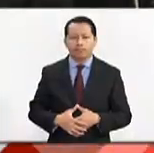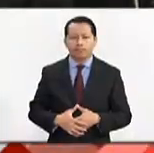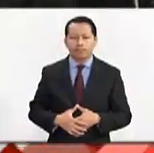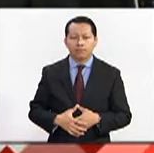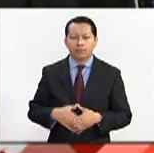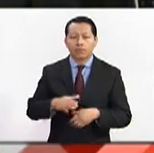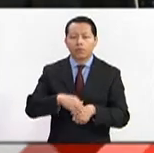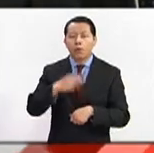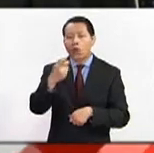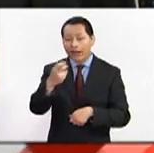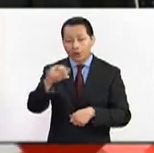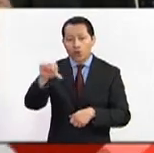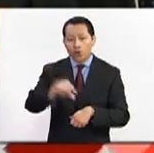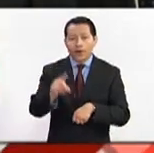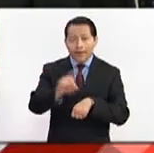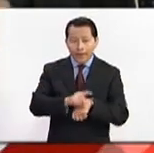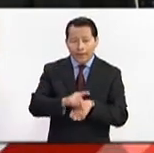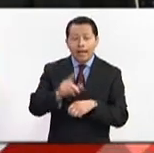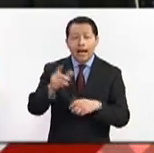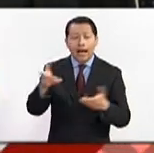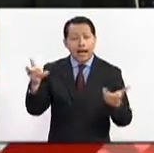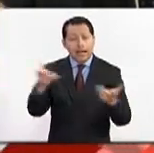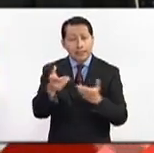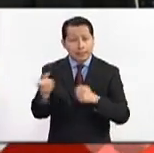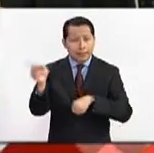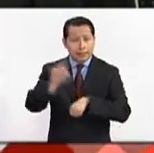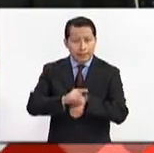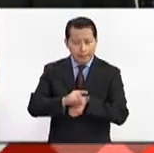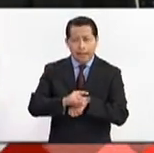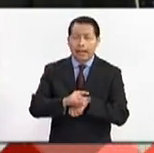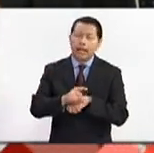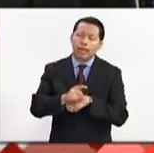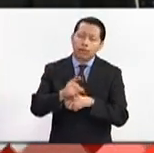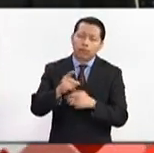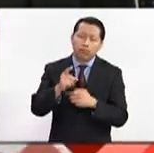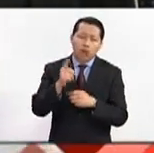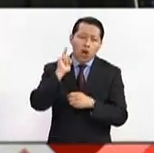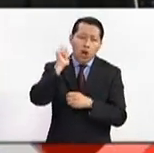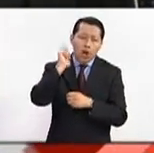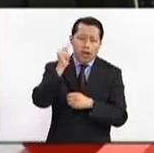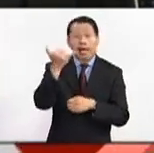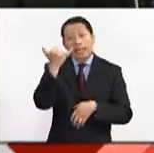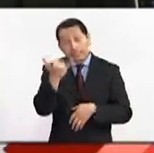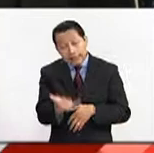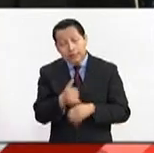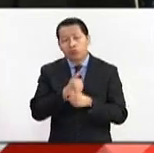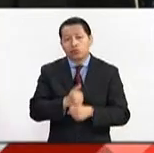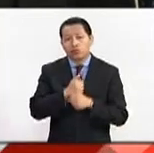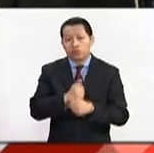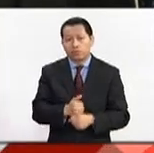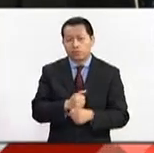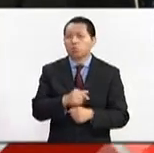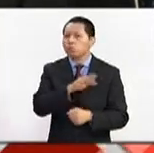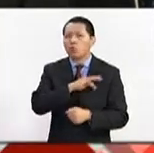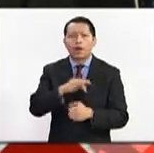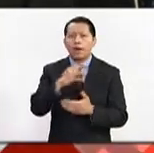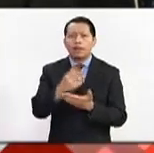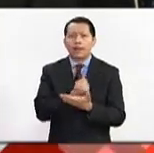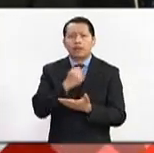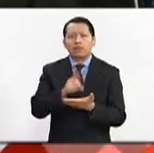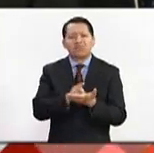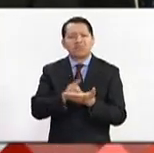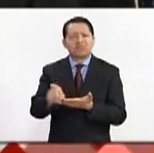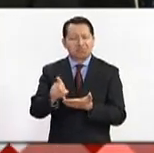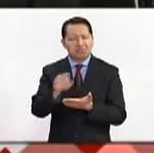Por eso hoy, con esta jornada de esperanza y también de sufrimiento, decía, los ciudadanos de Cataluña nos hemos ganado el derecho a tener un Estado independiente que